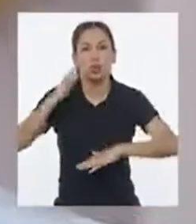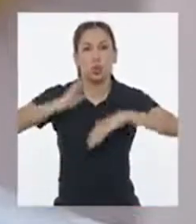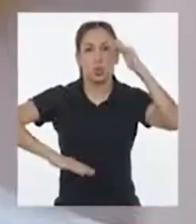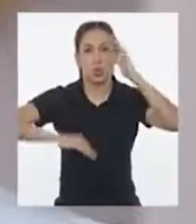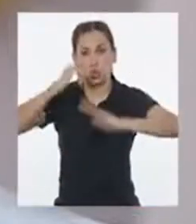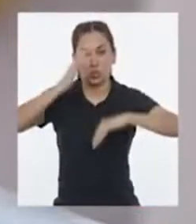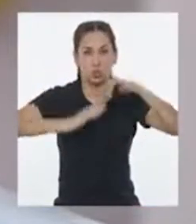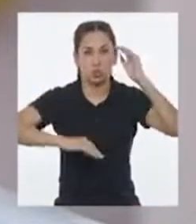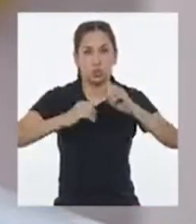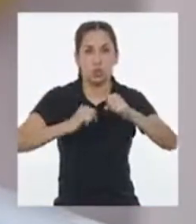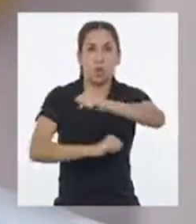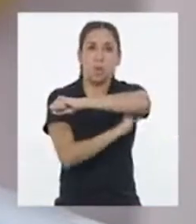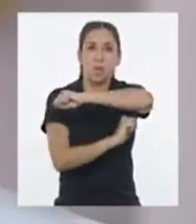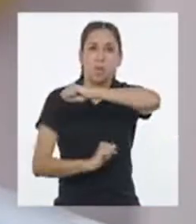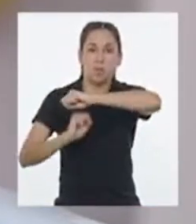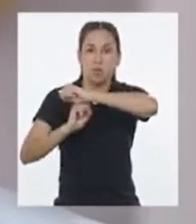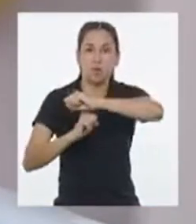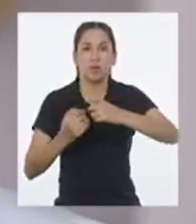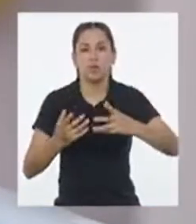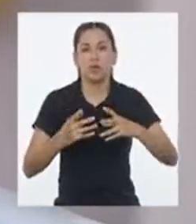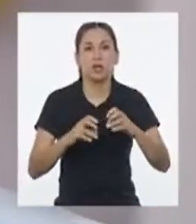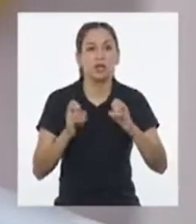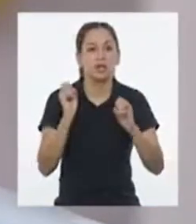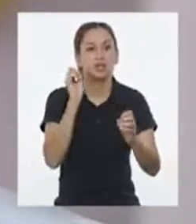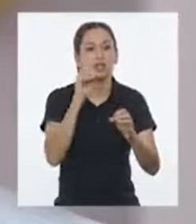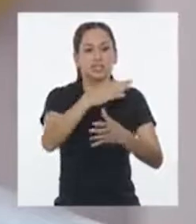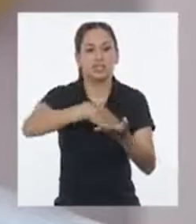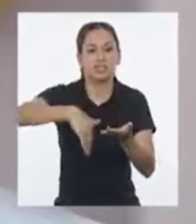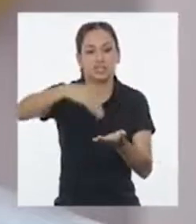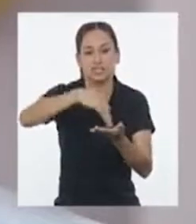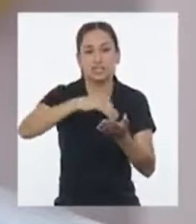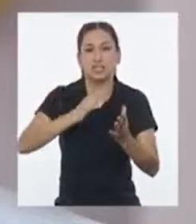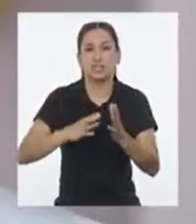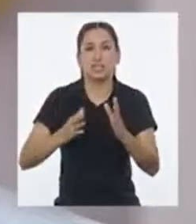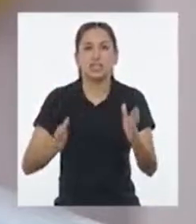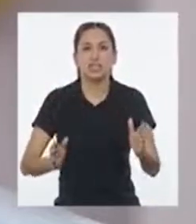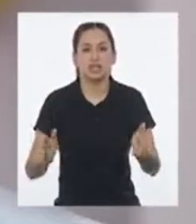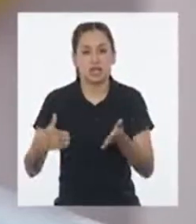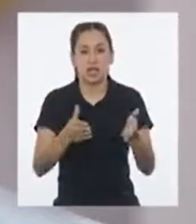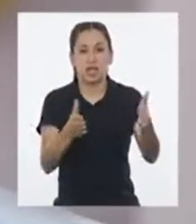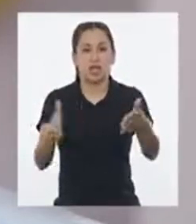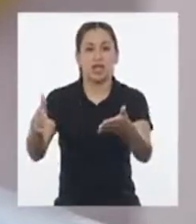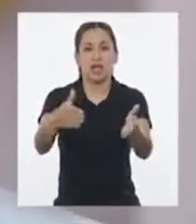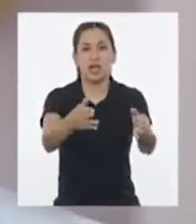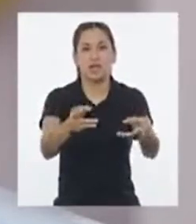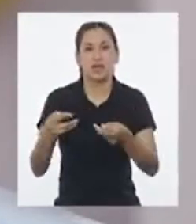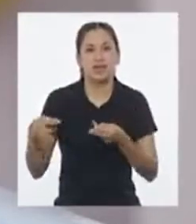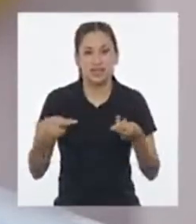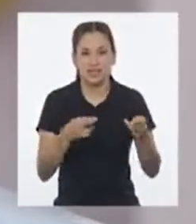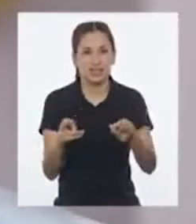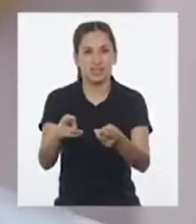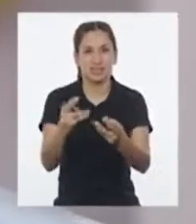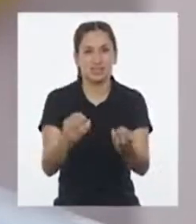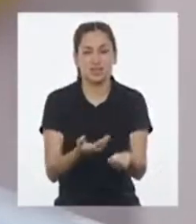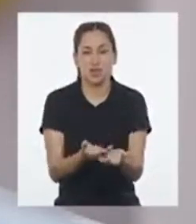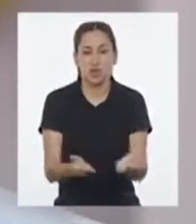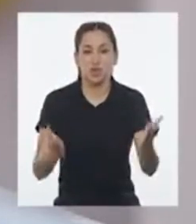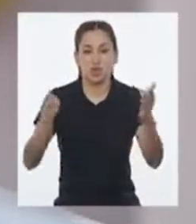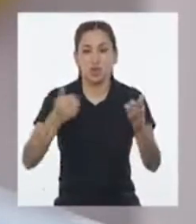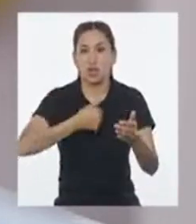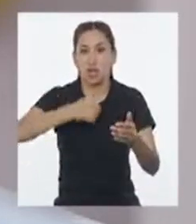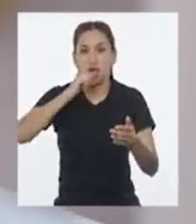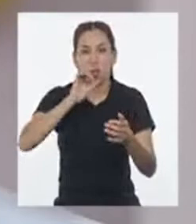La construcción de puentes, depósitos, templos, canales de riego y